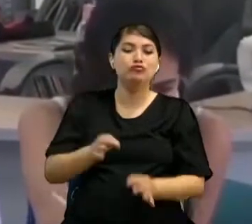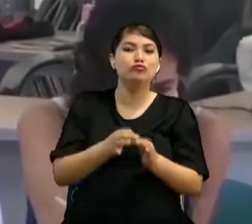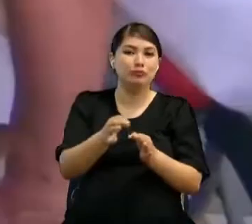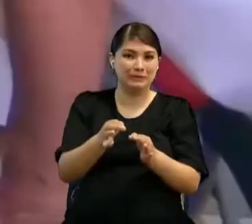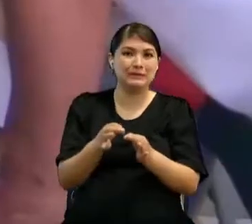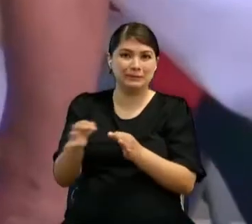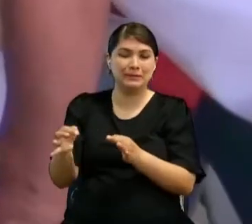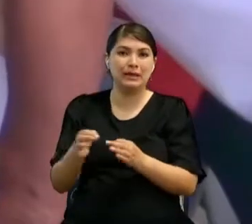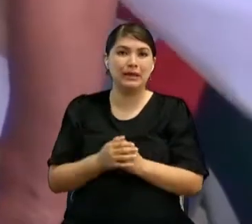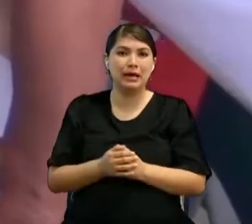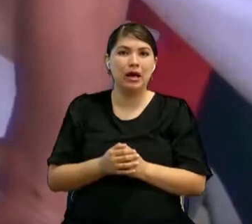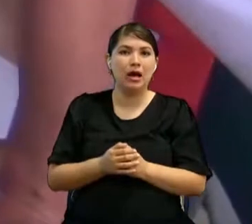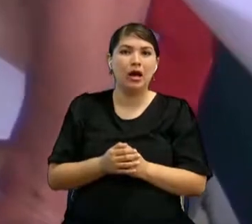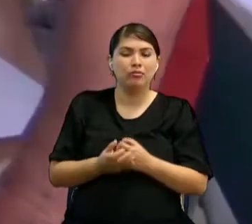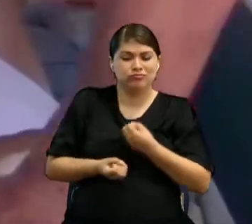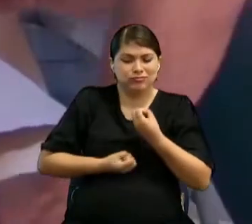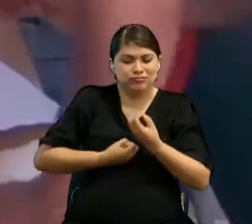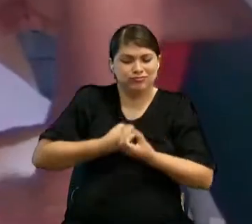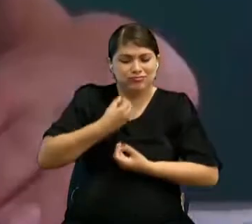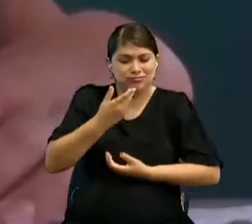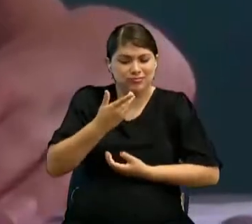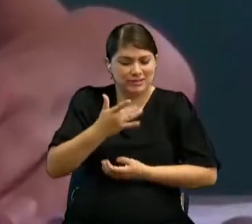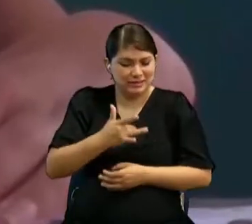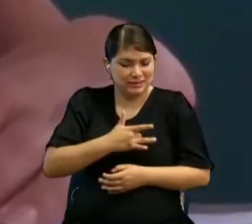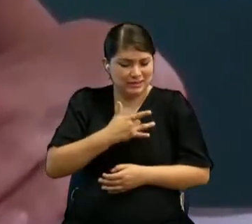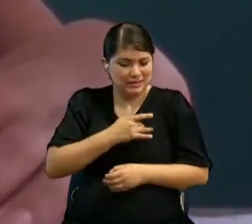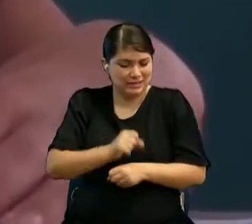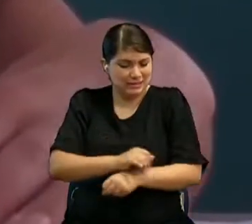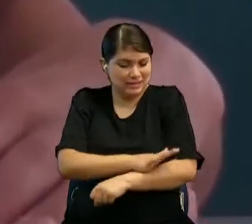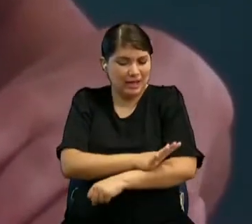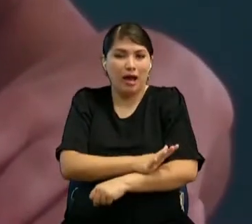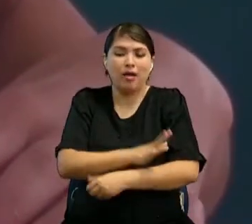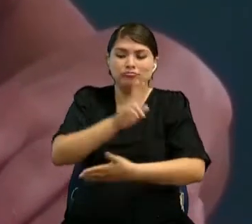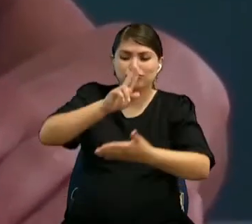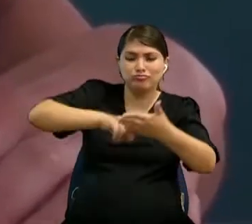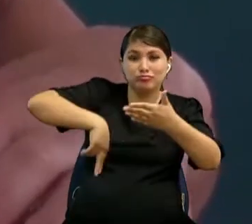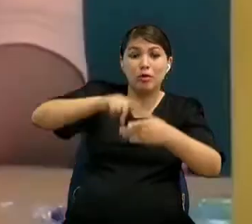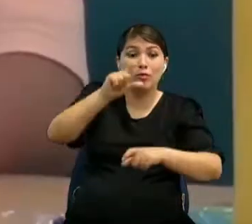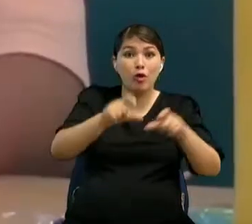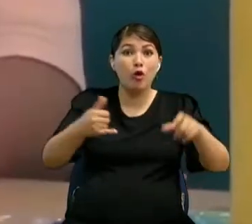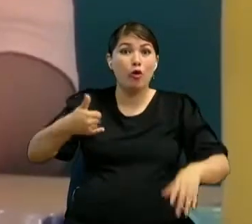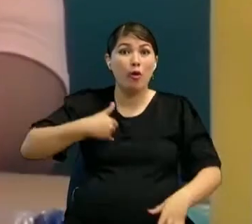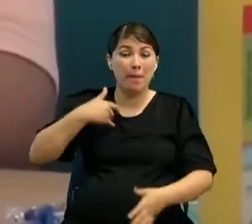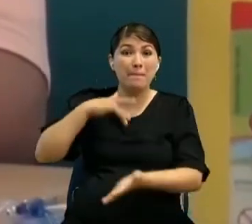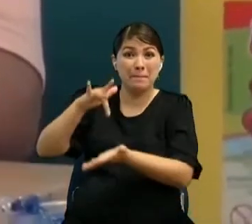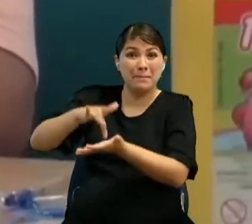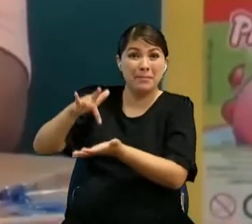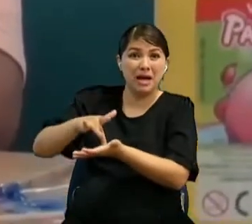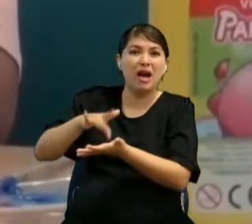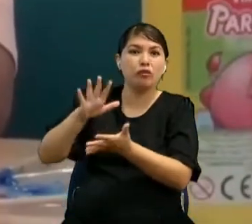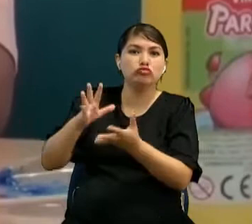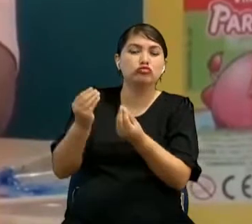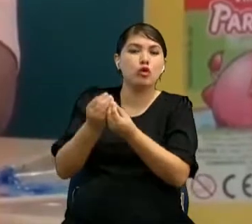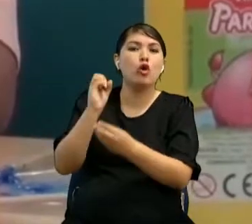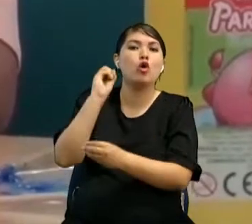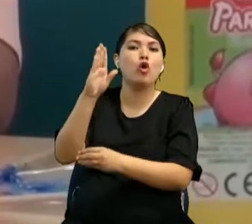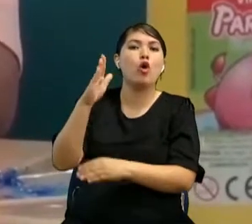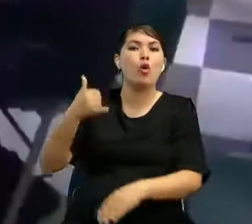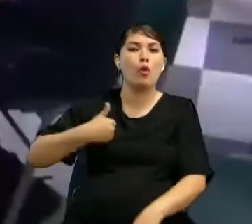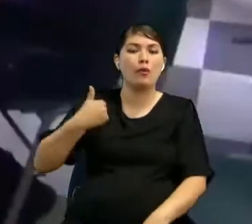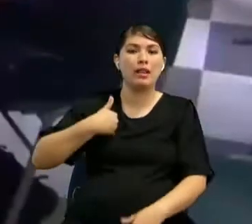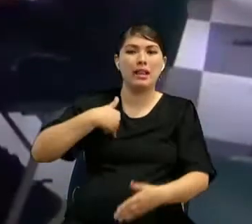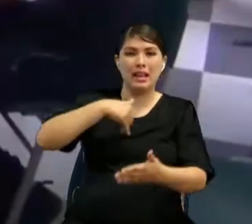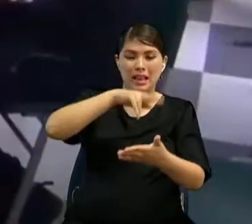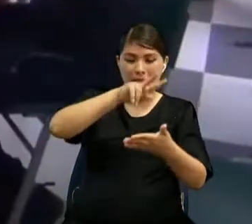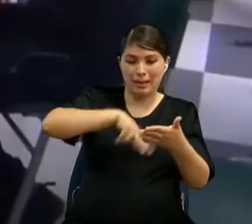municipales. Expresar sentimientos a través de la pintura. Los jóvenes que participan hoy son pertenecientes al Club Juvenil de